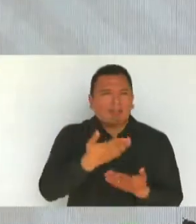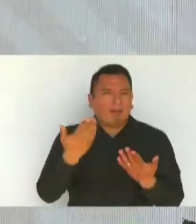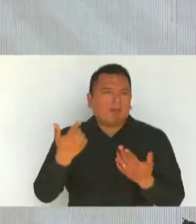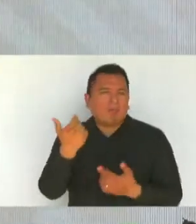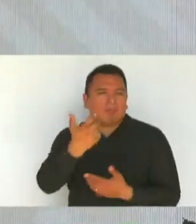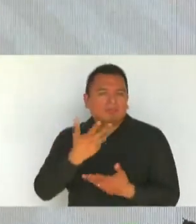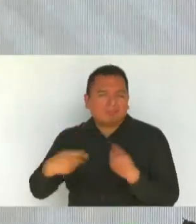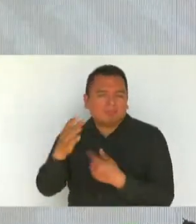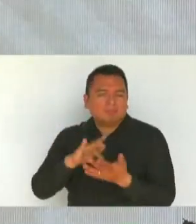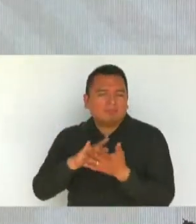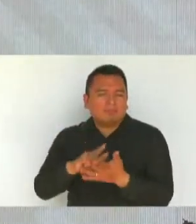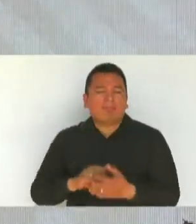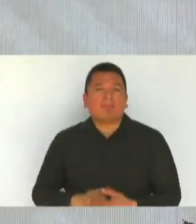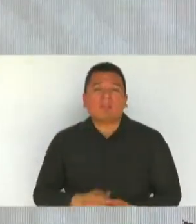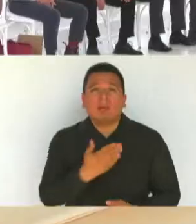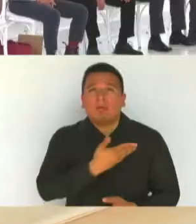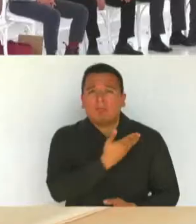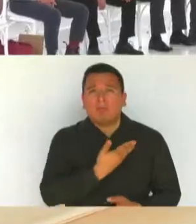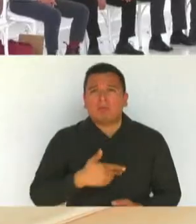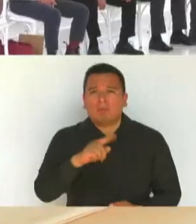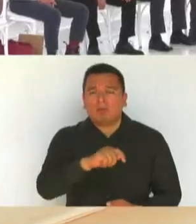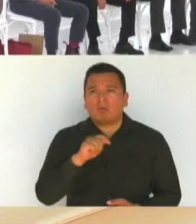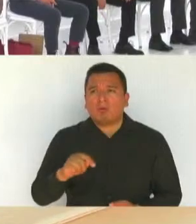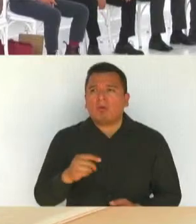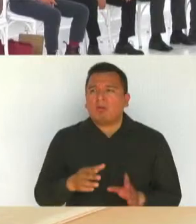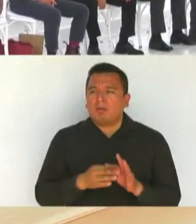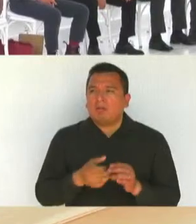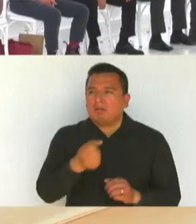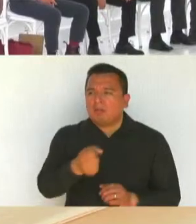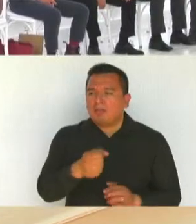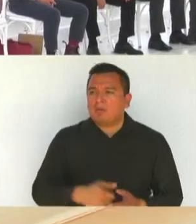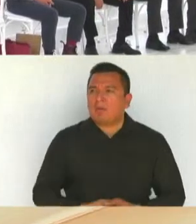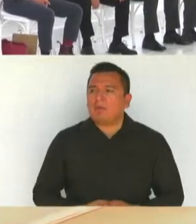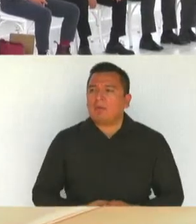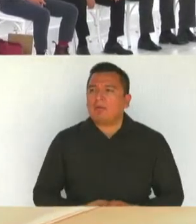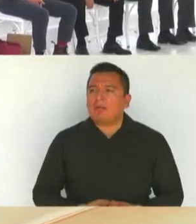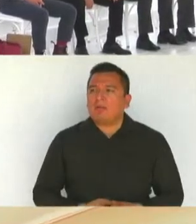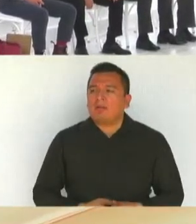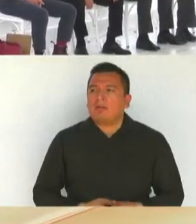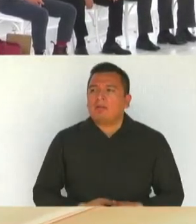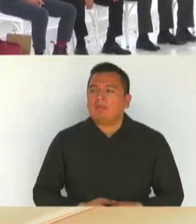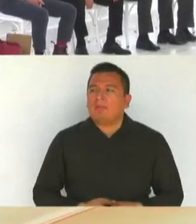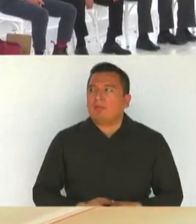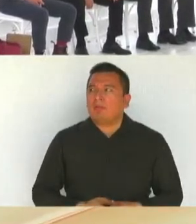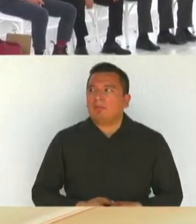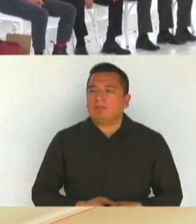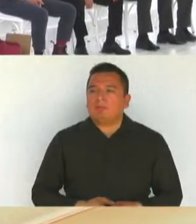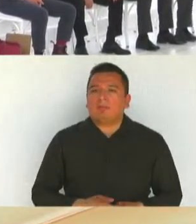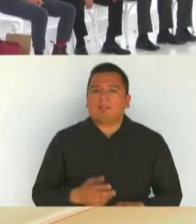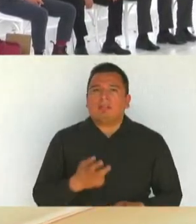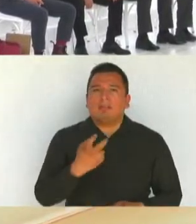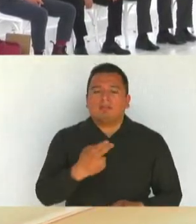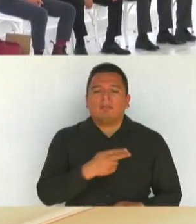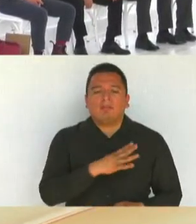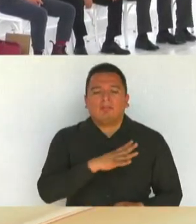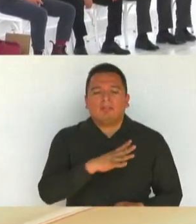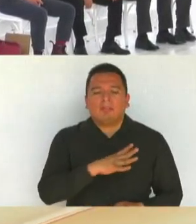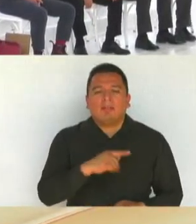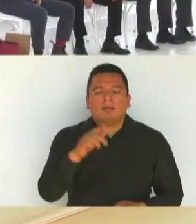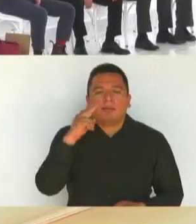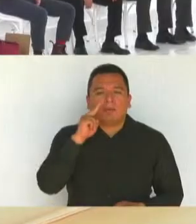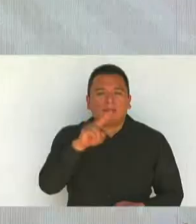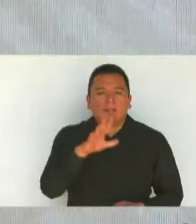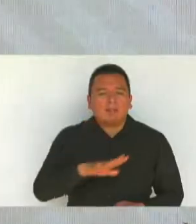señor alcalde. Le decía esta mañana que veníamos llegando, señor alcalde, que me llamó muchísimo la atención ver un municipio